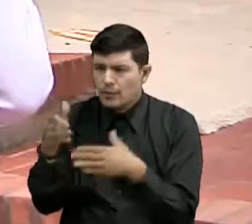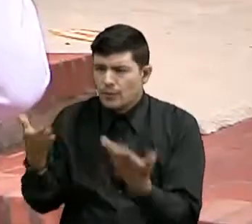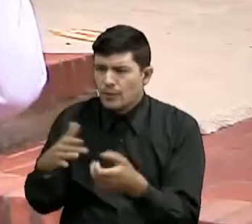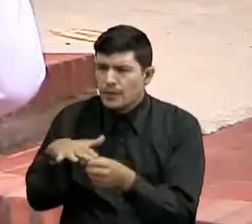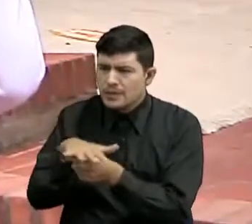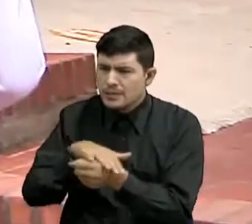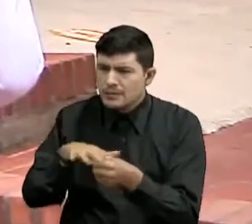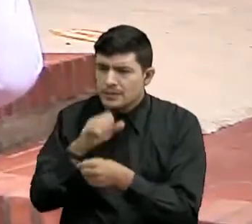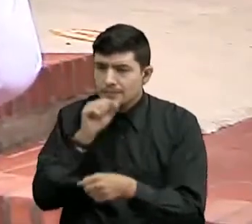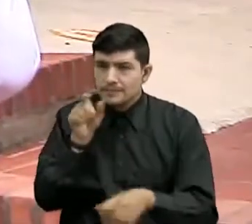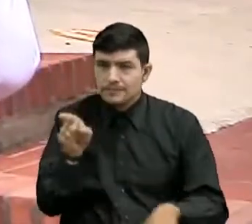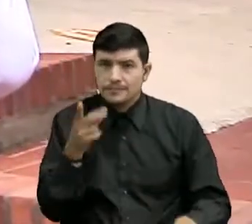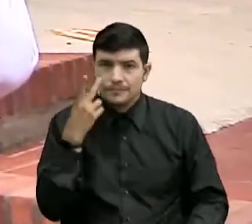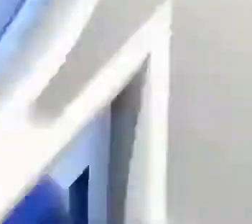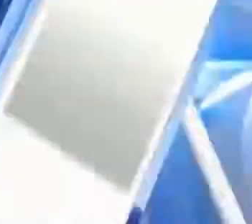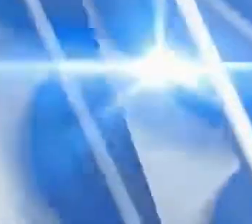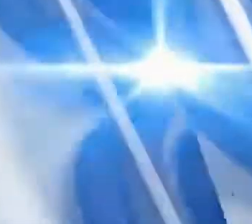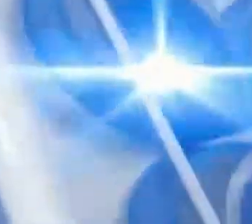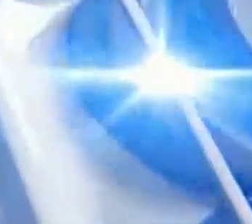viviendo?